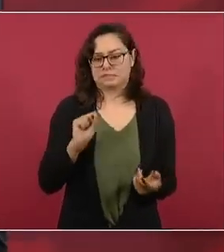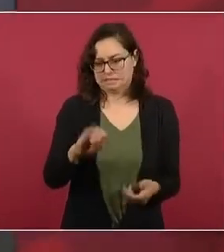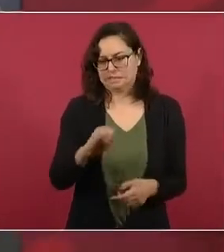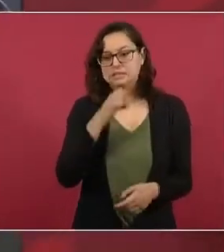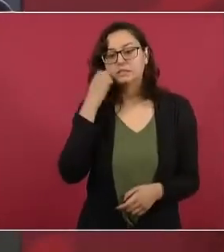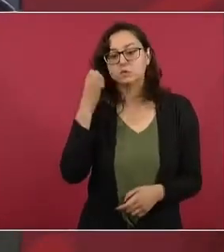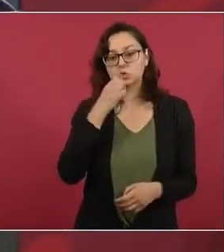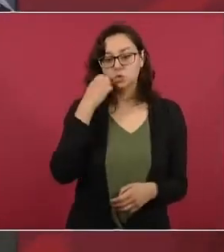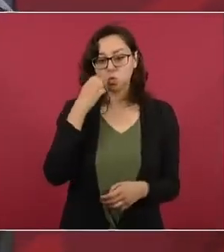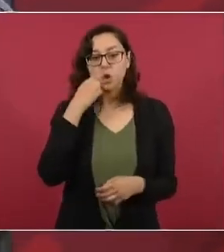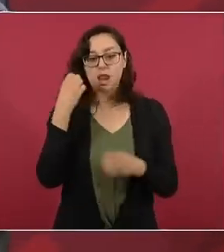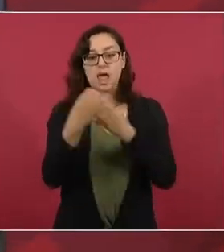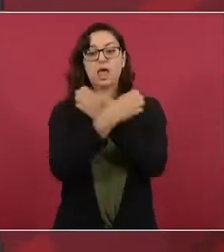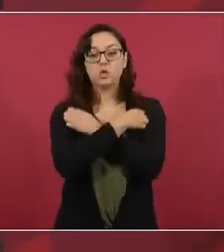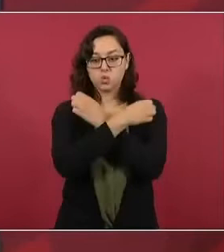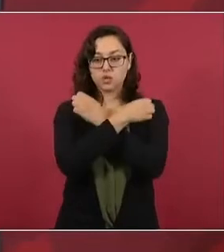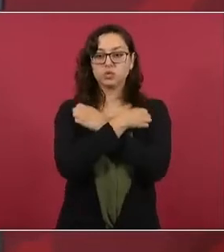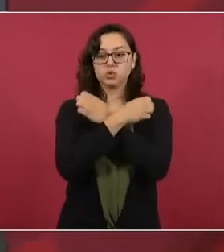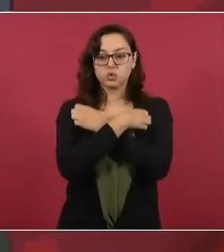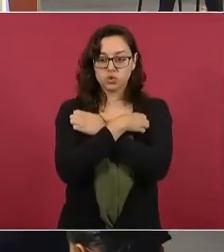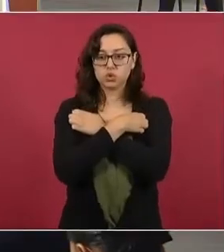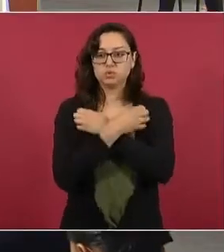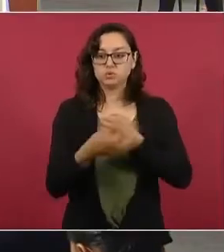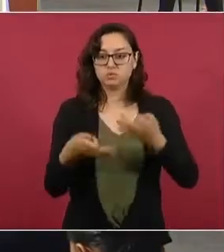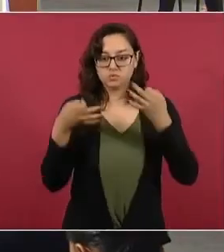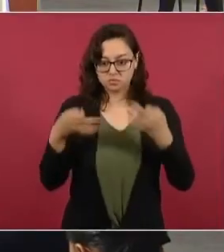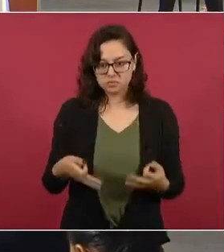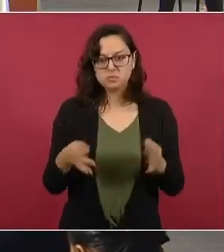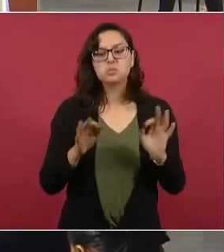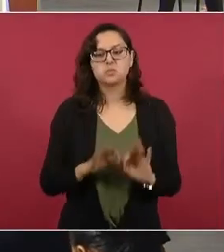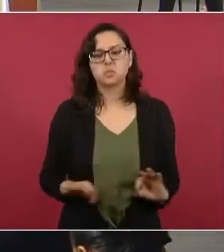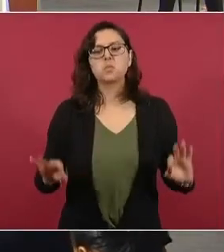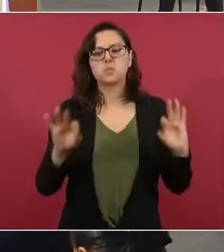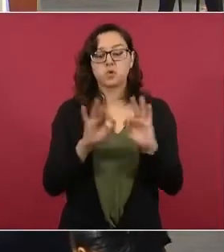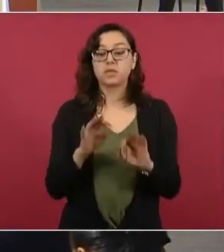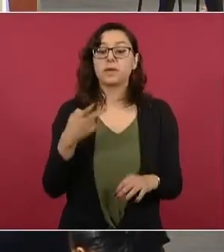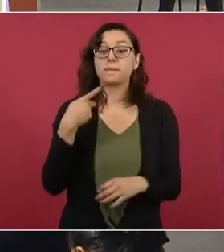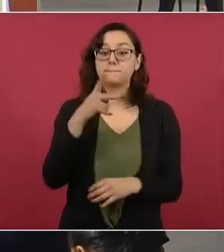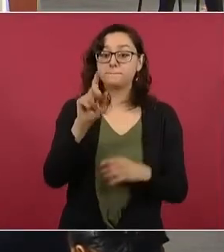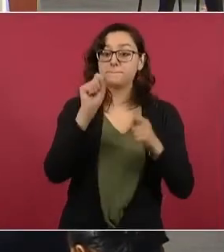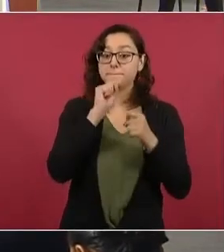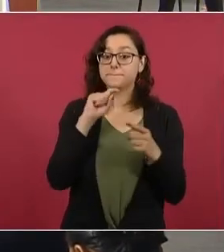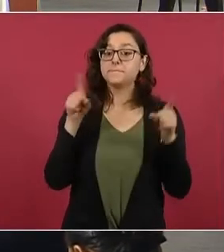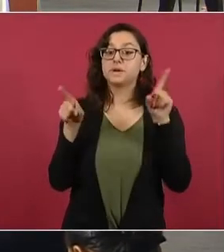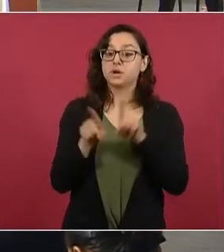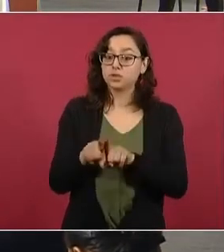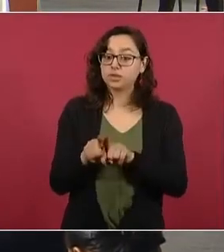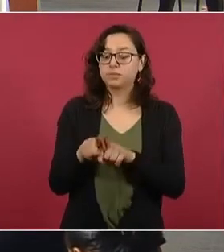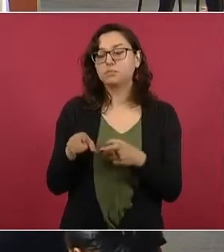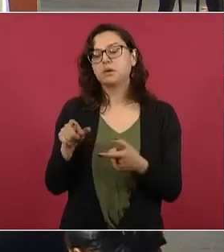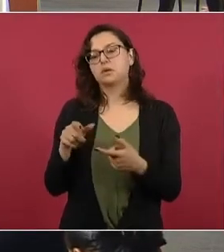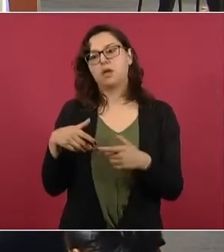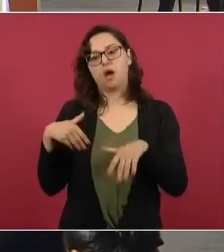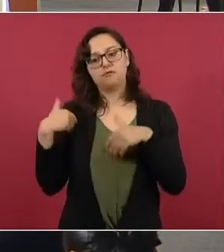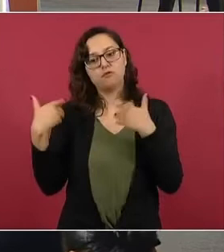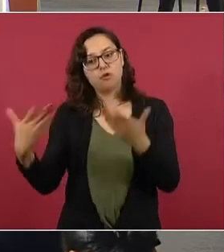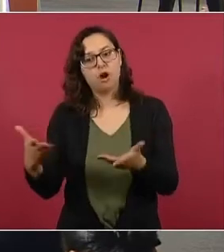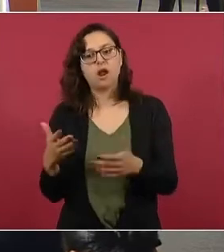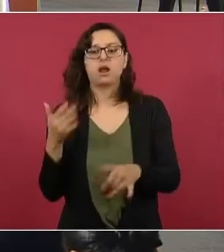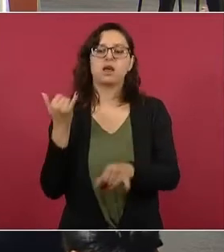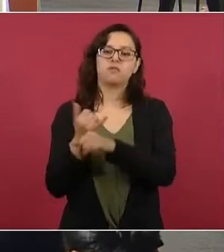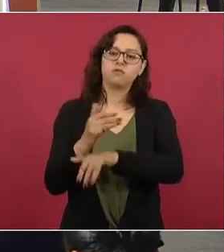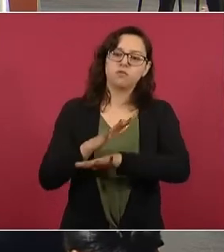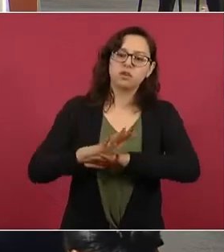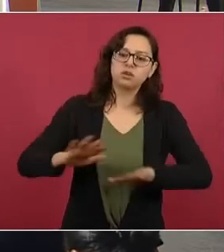sino la educación también informal la que va contribuyendo a